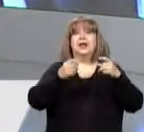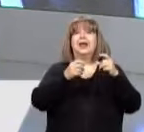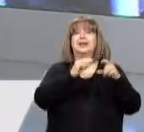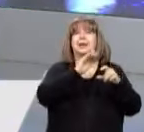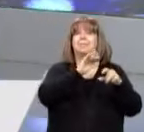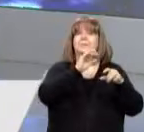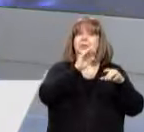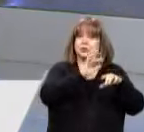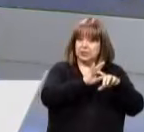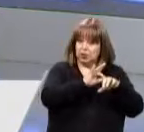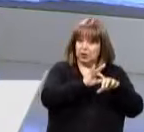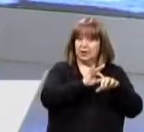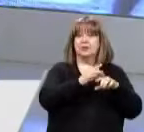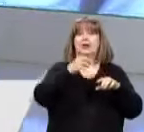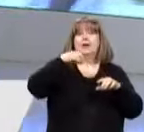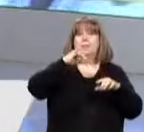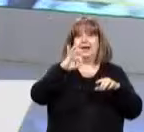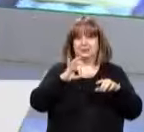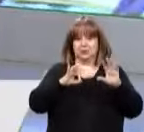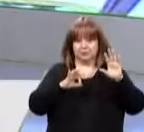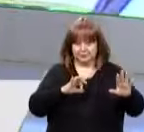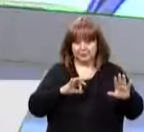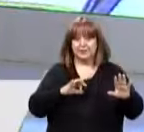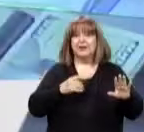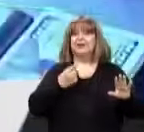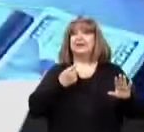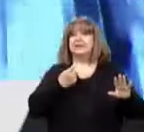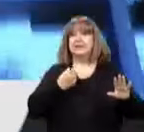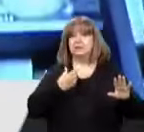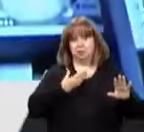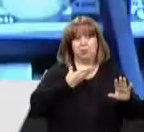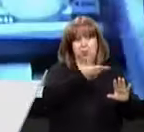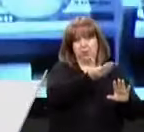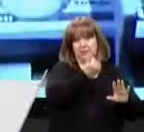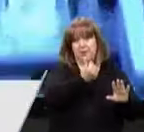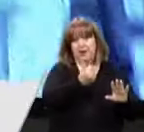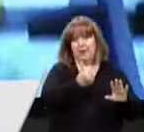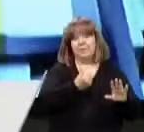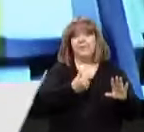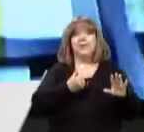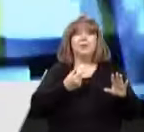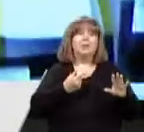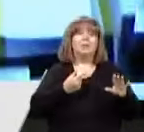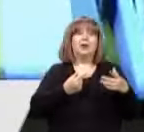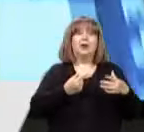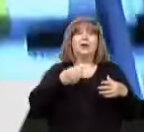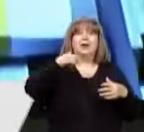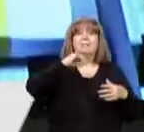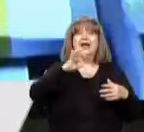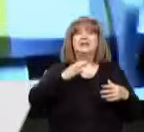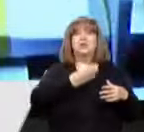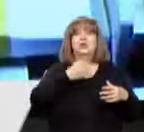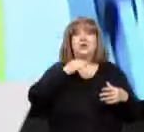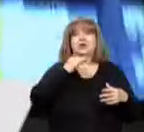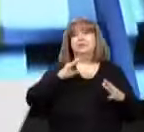mínimo la voy a dejar este plazo bien Aunque sé que si la necesito la voy a poder rescatar antes pero tener esos plazos plazos fijos sé que